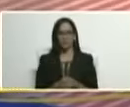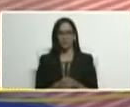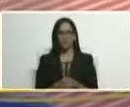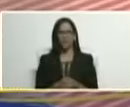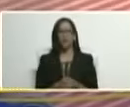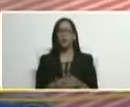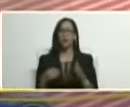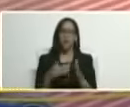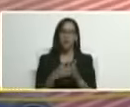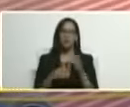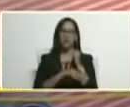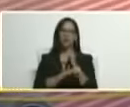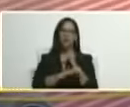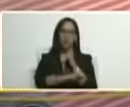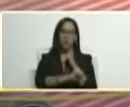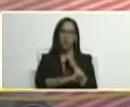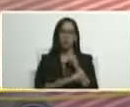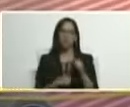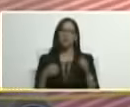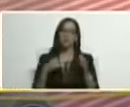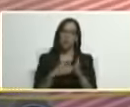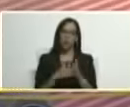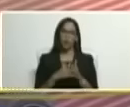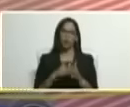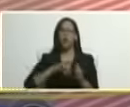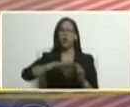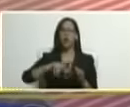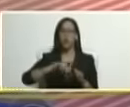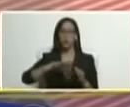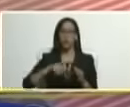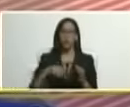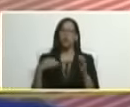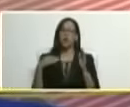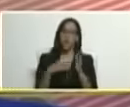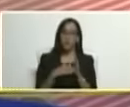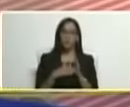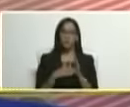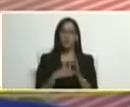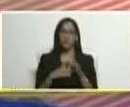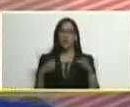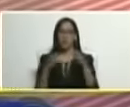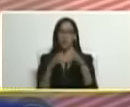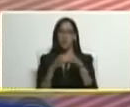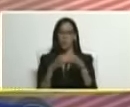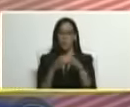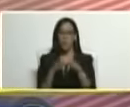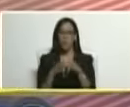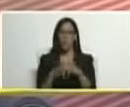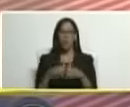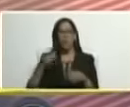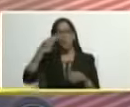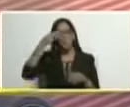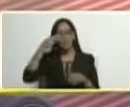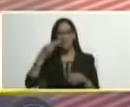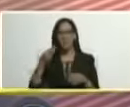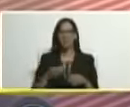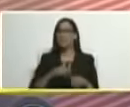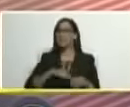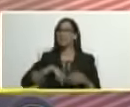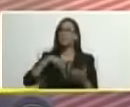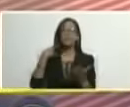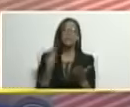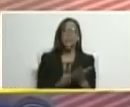contra los traidores, contra los corruptos, contra las mafias, contra los bandidos, caiga quien